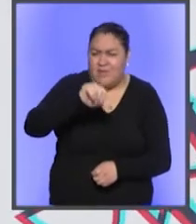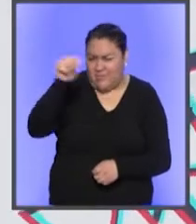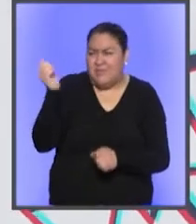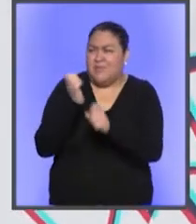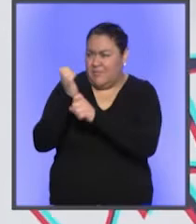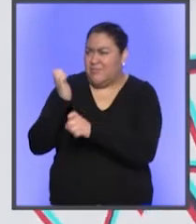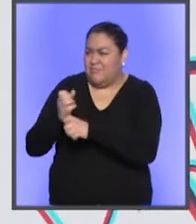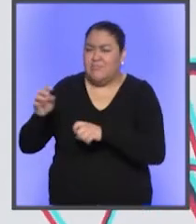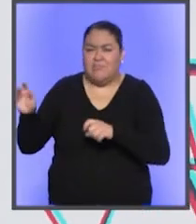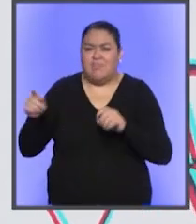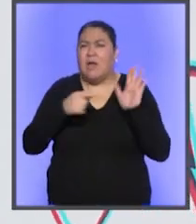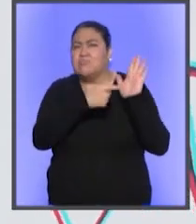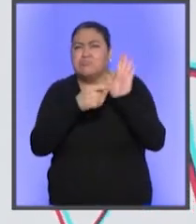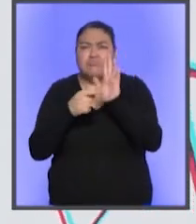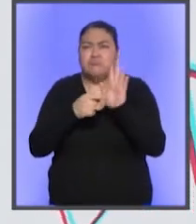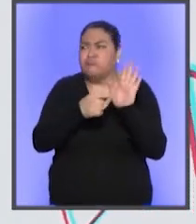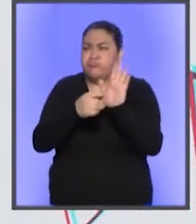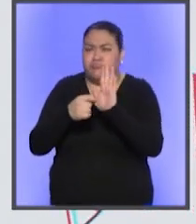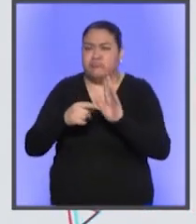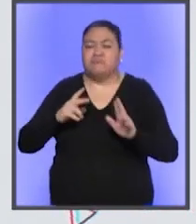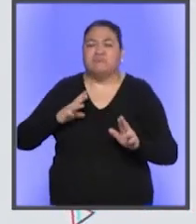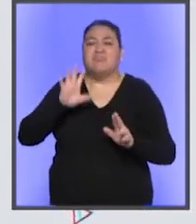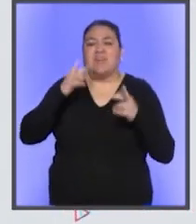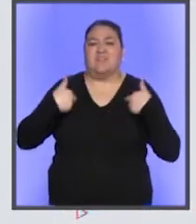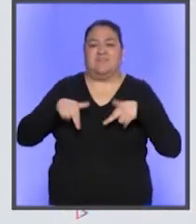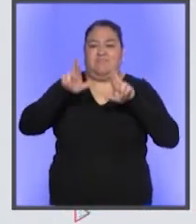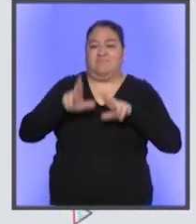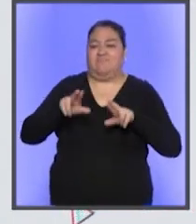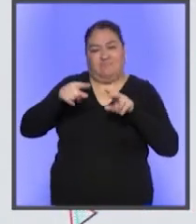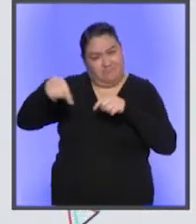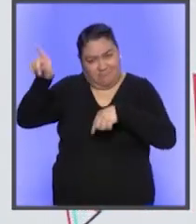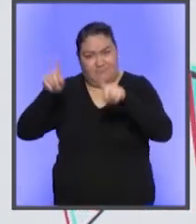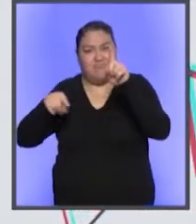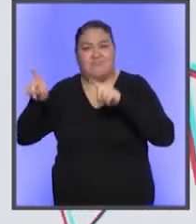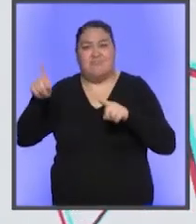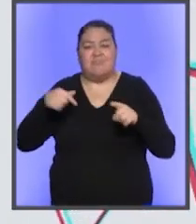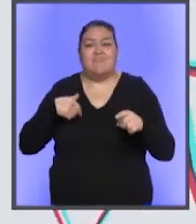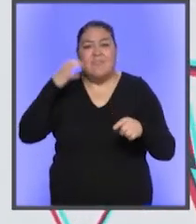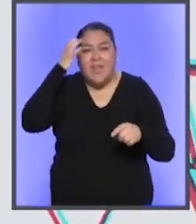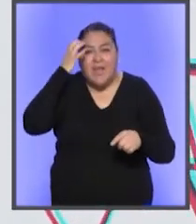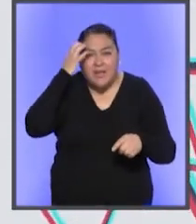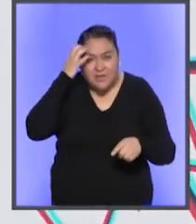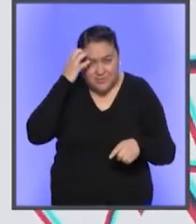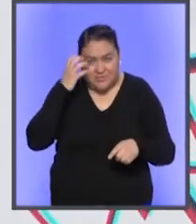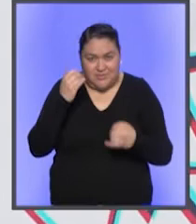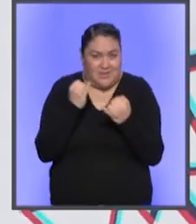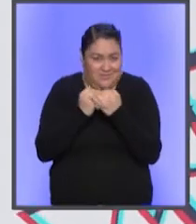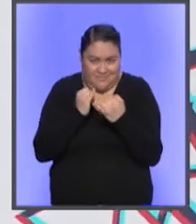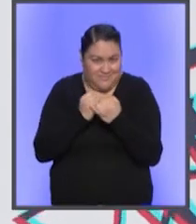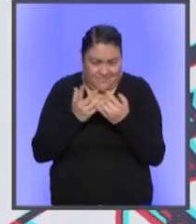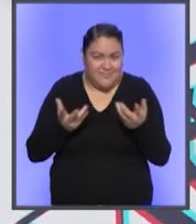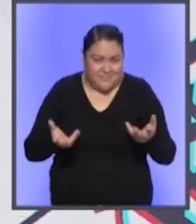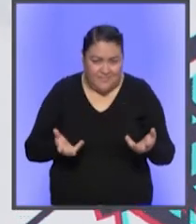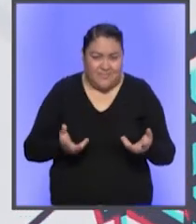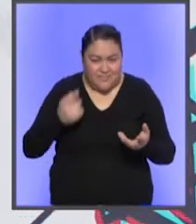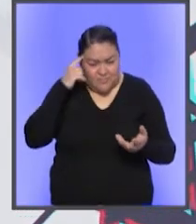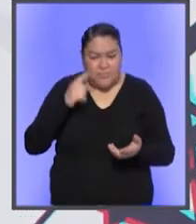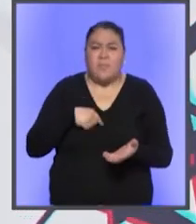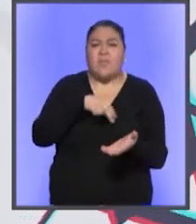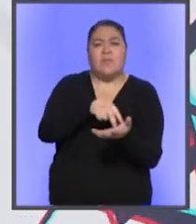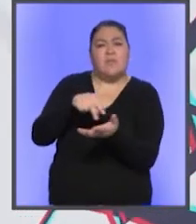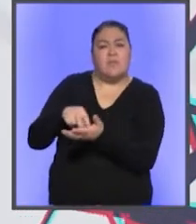sino a nivel nacional y Que también ellas nos puedan estar representando en otros espacios no solamente públicos sino